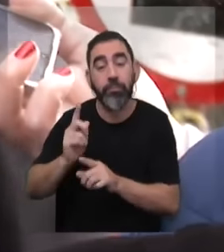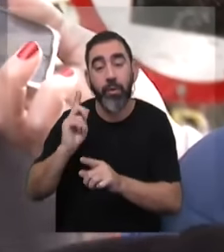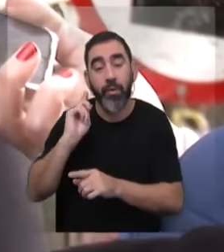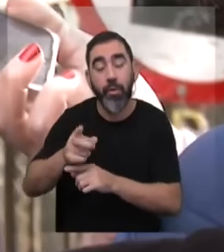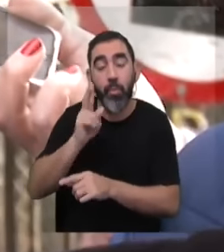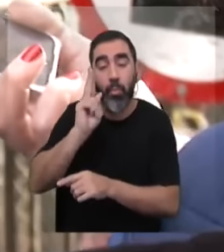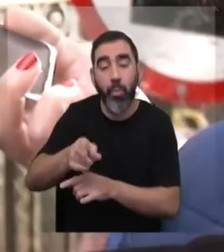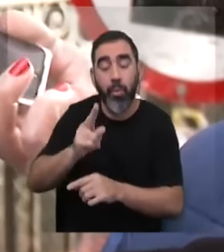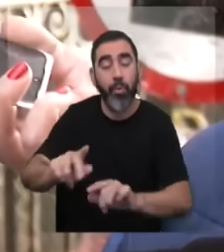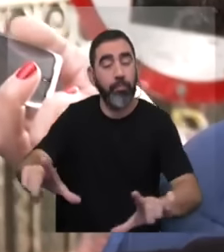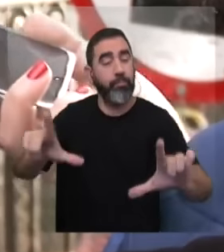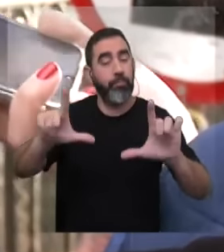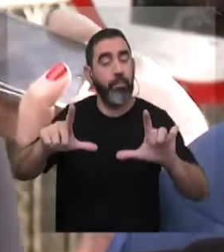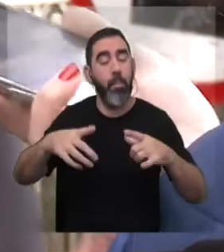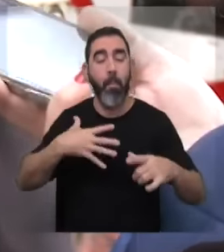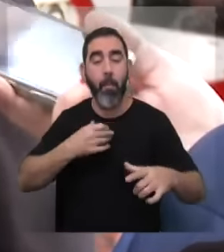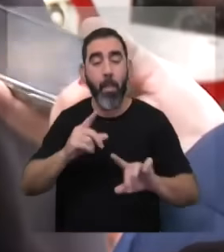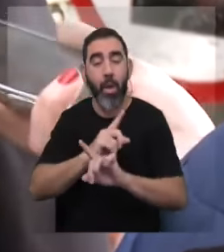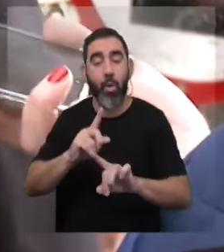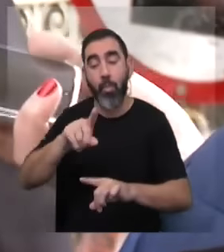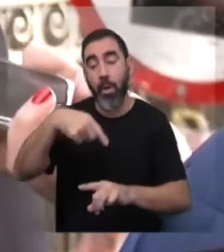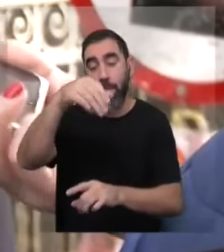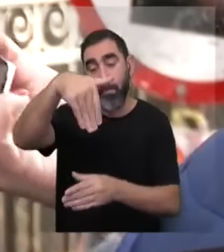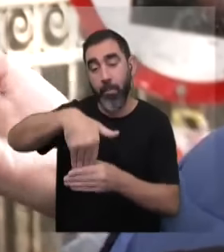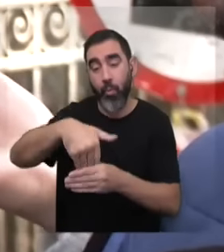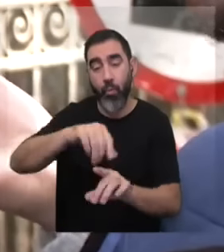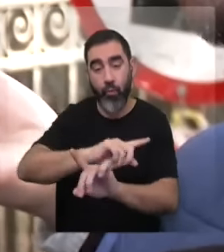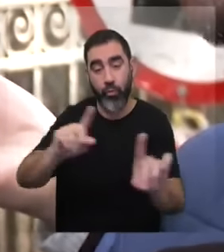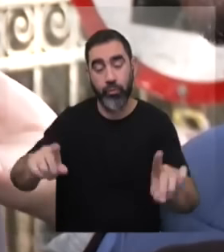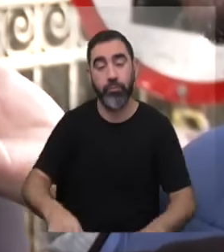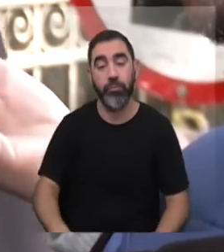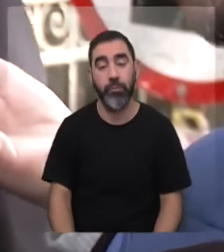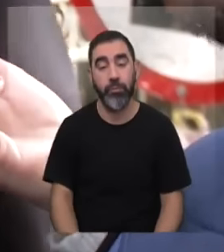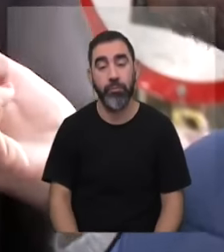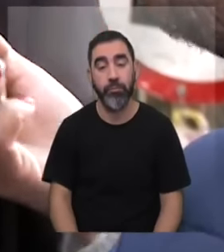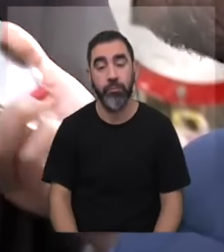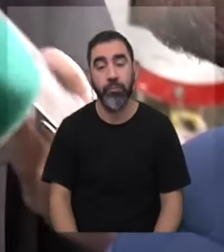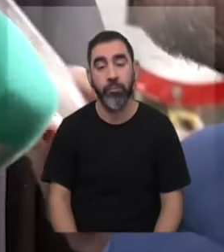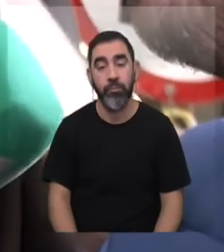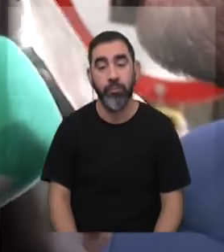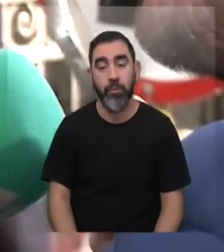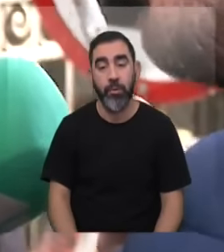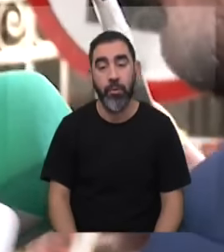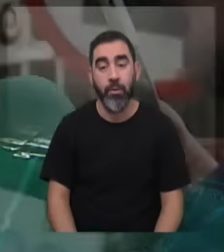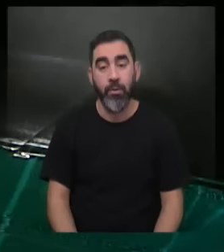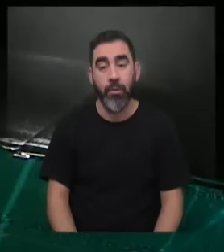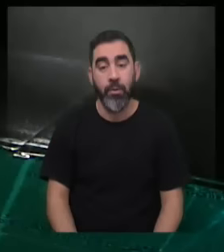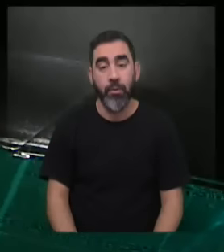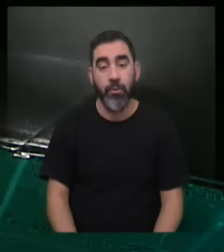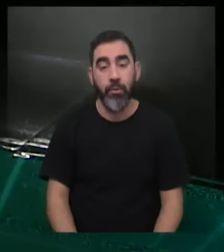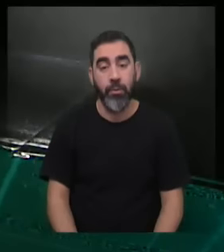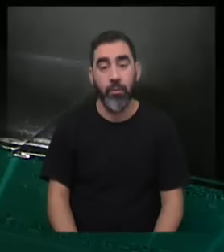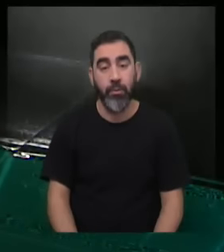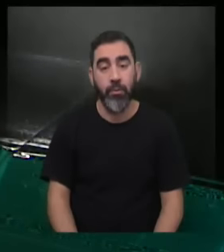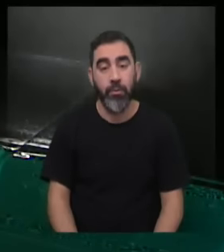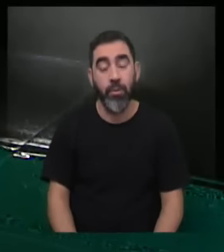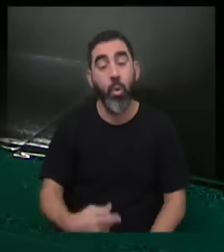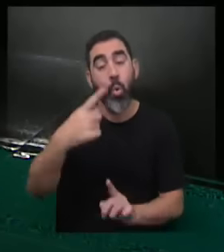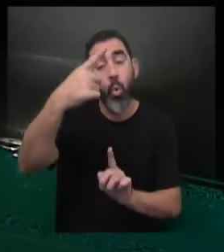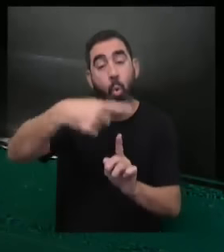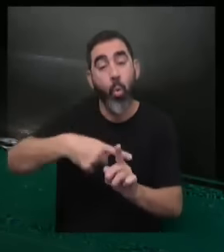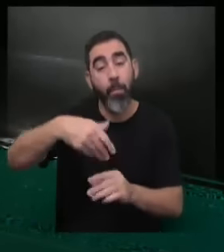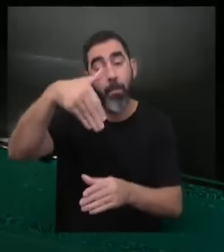prohibición del uso del lema para estas personas con con pena condenatoria y a un mes